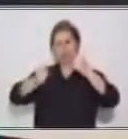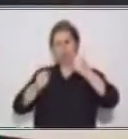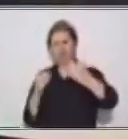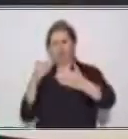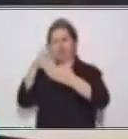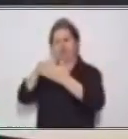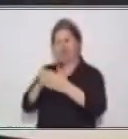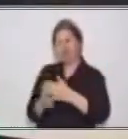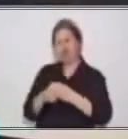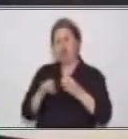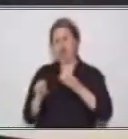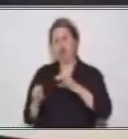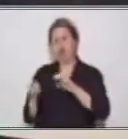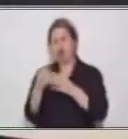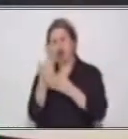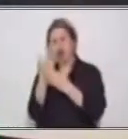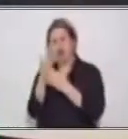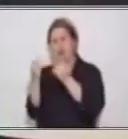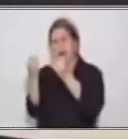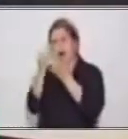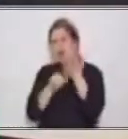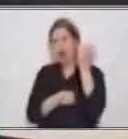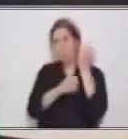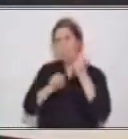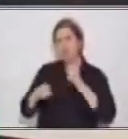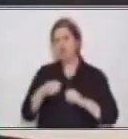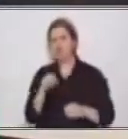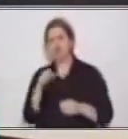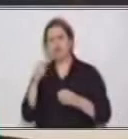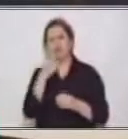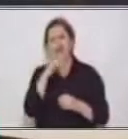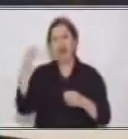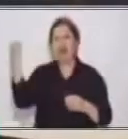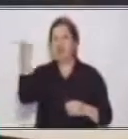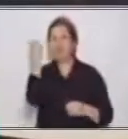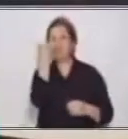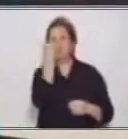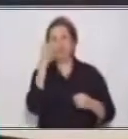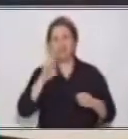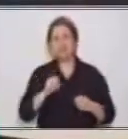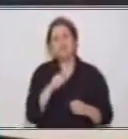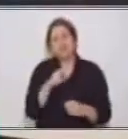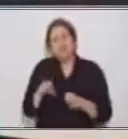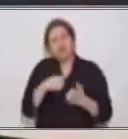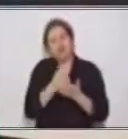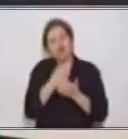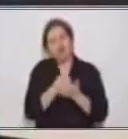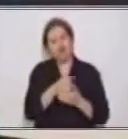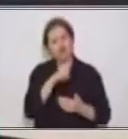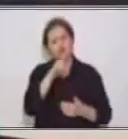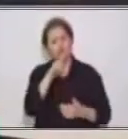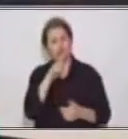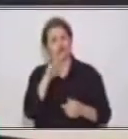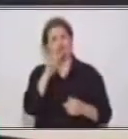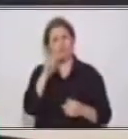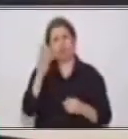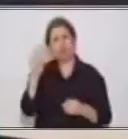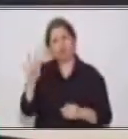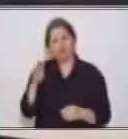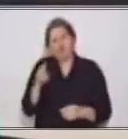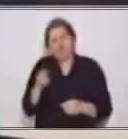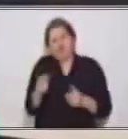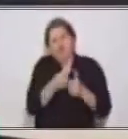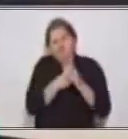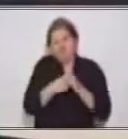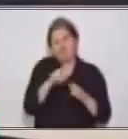y zanahorias y por cada día de entregas cobra 134,50 centavos. ¿Cuánto debe cobrar